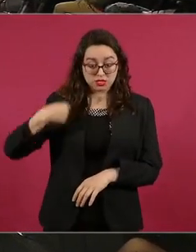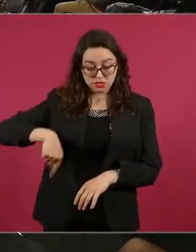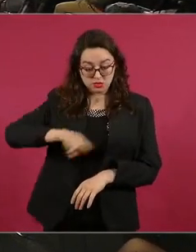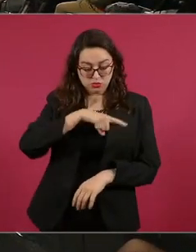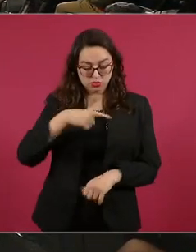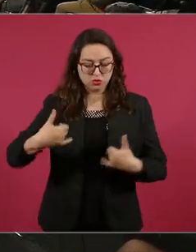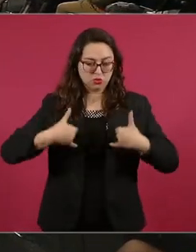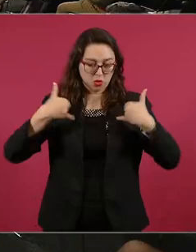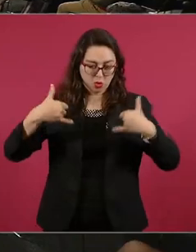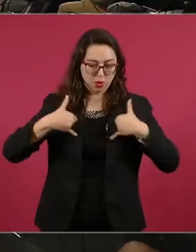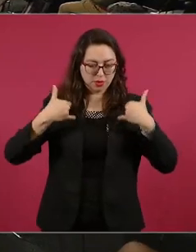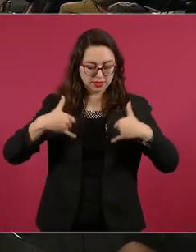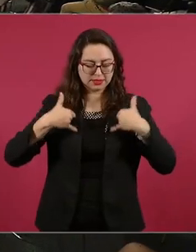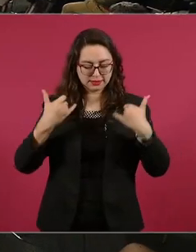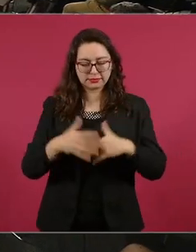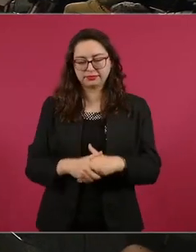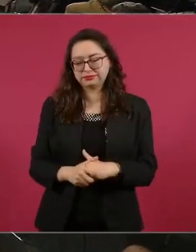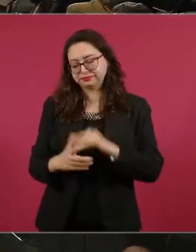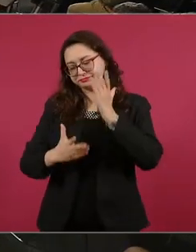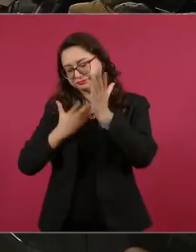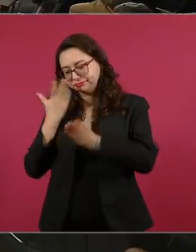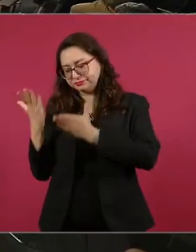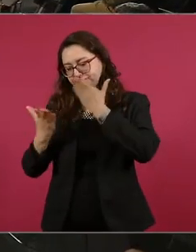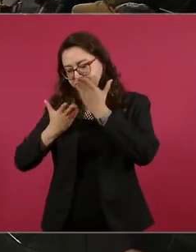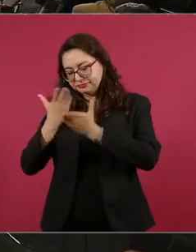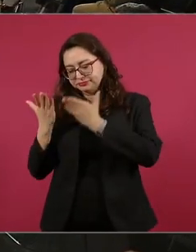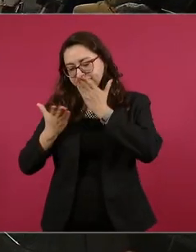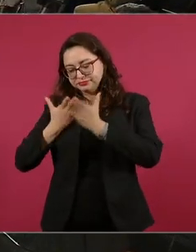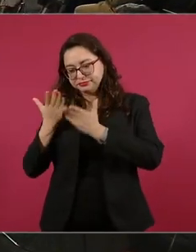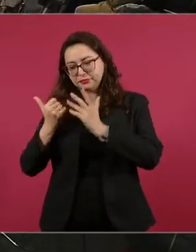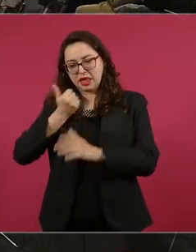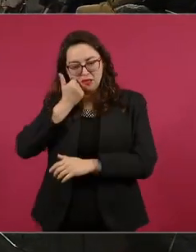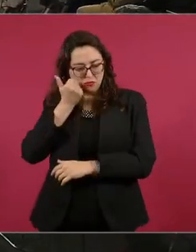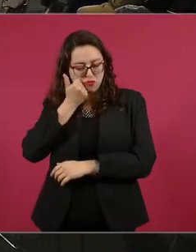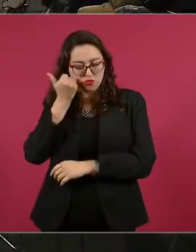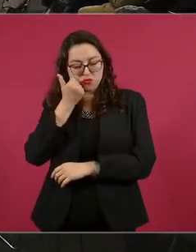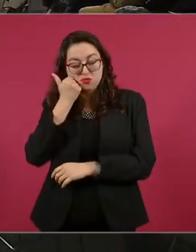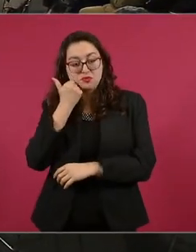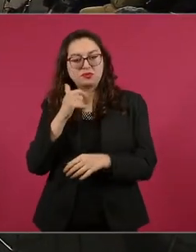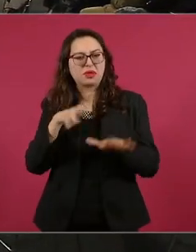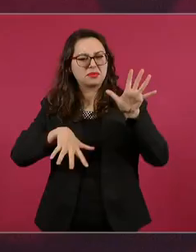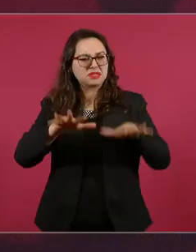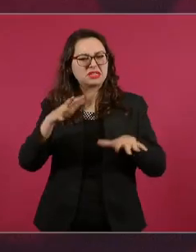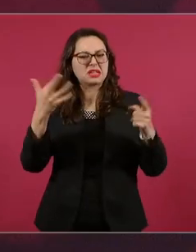estudiando, ¿no?, habían programas de radio, programas de televisión,